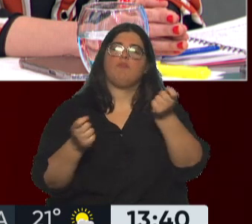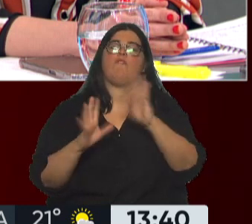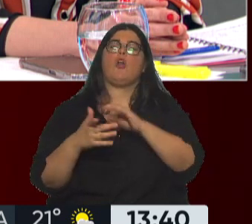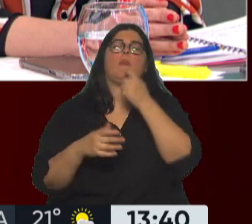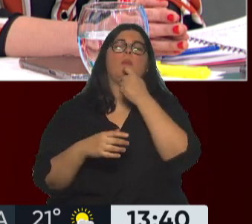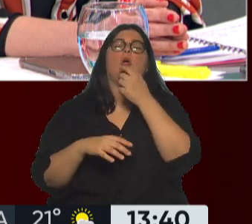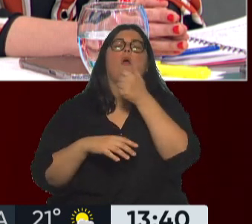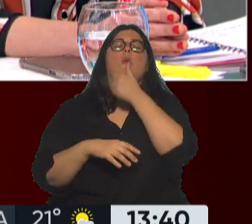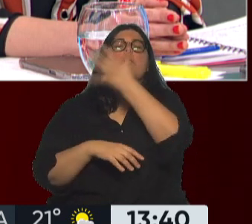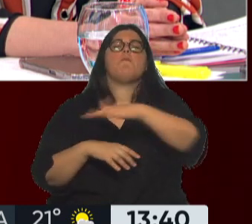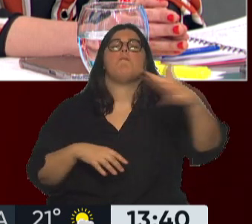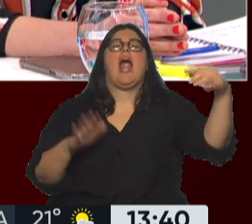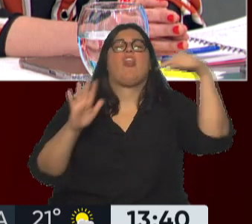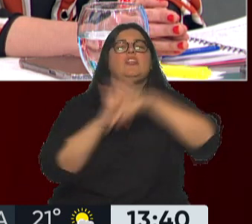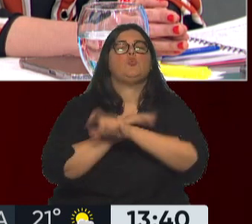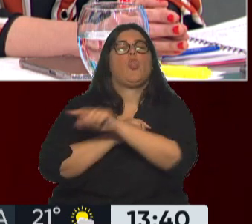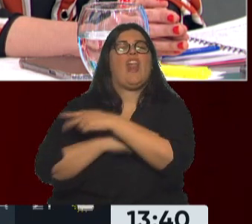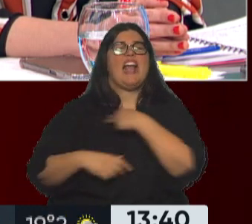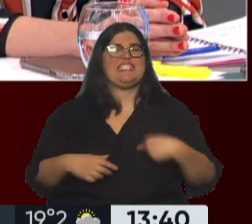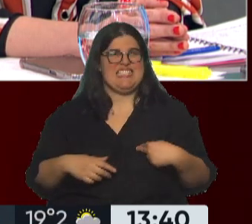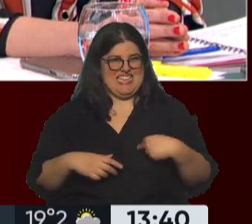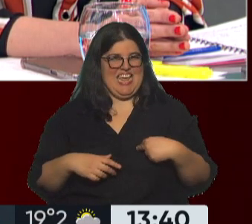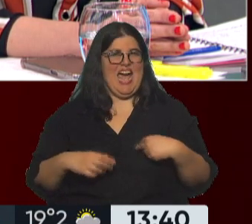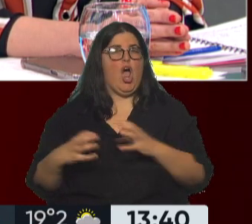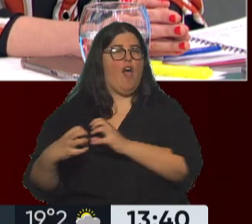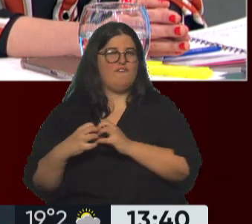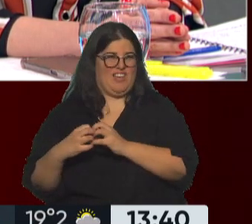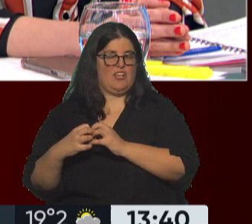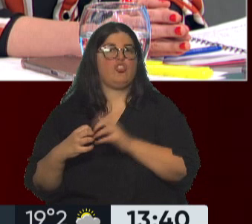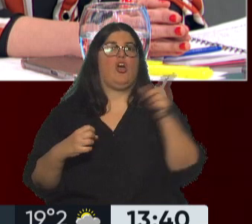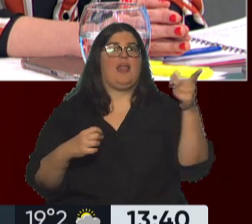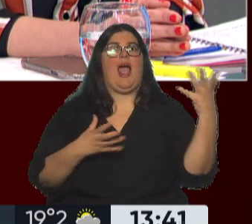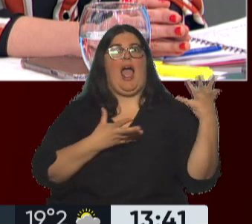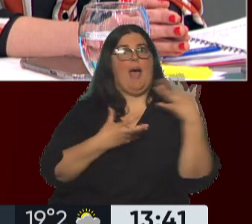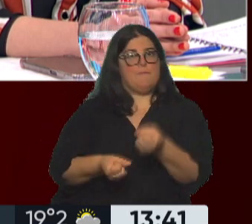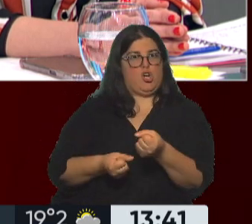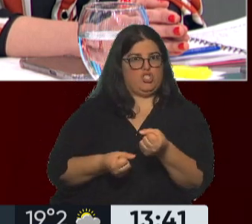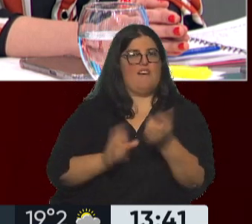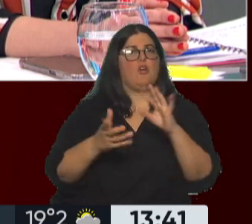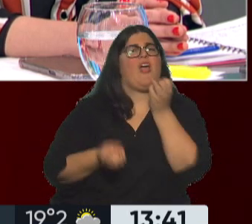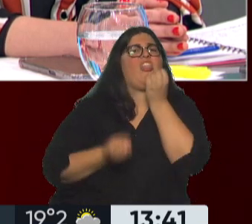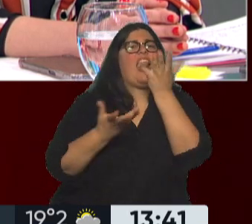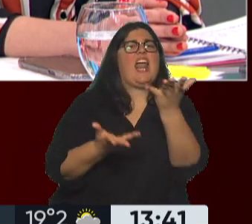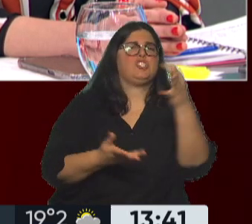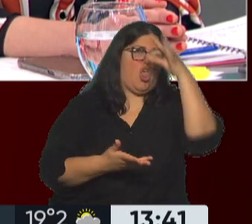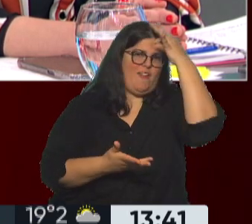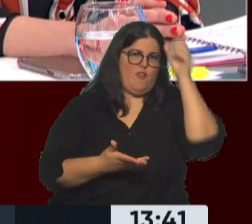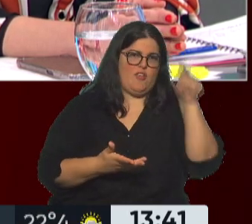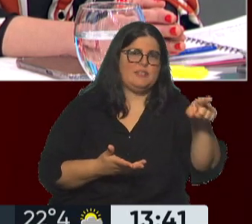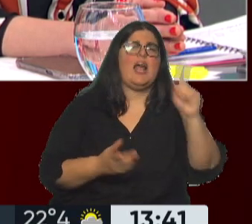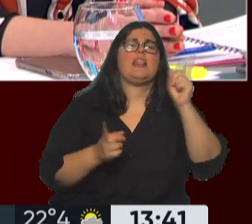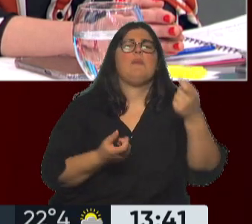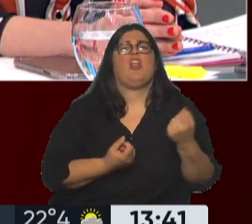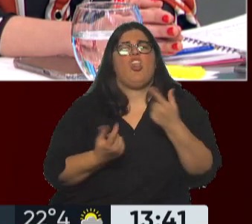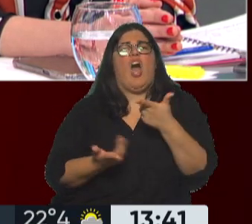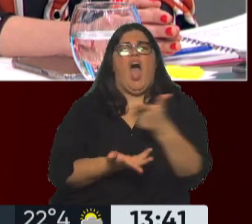del Sur de la China, apoyando no solo con pronunciamientos diplomáticos, sino también a partir de la provisión